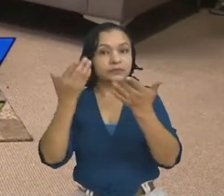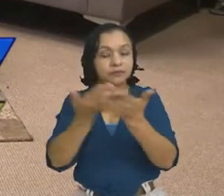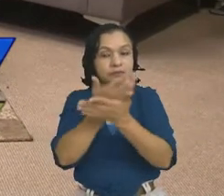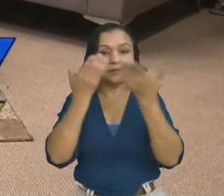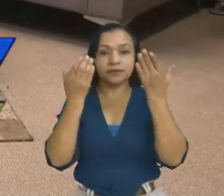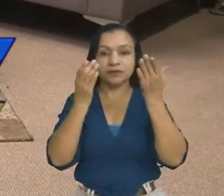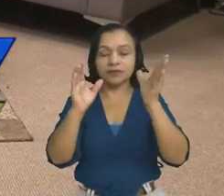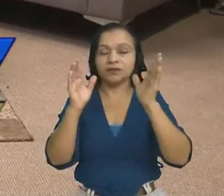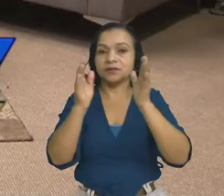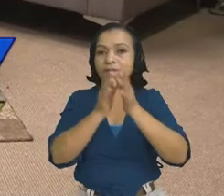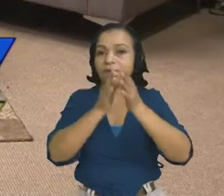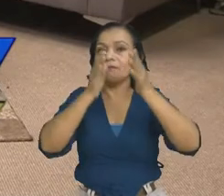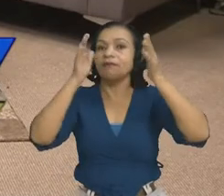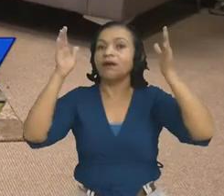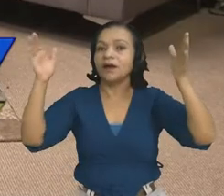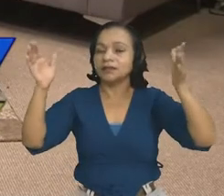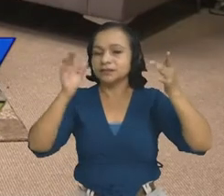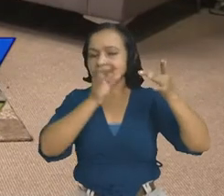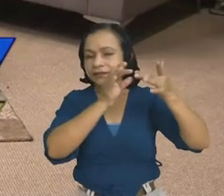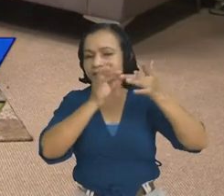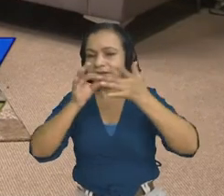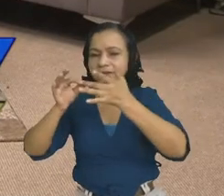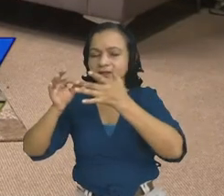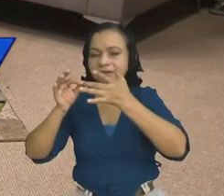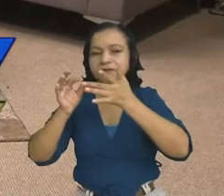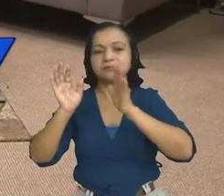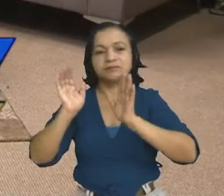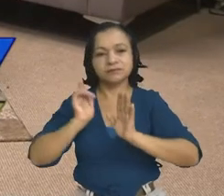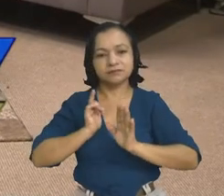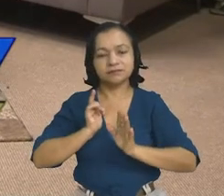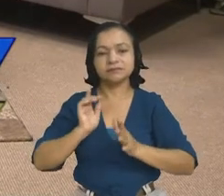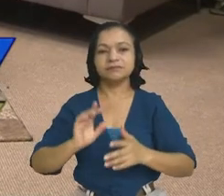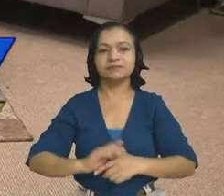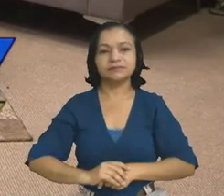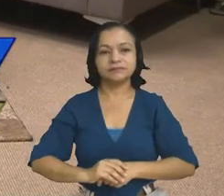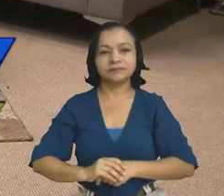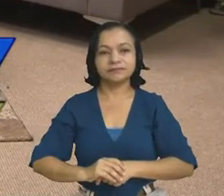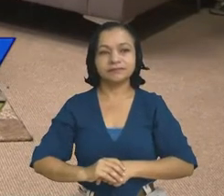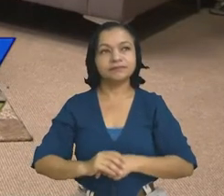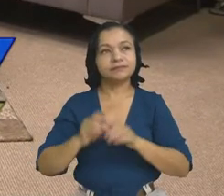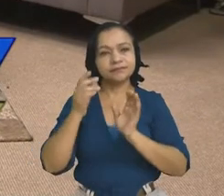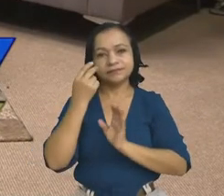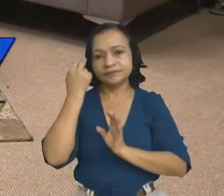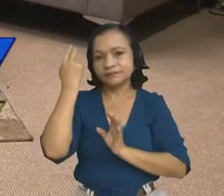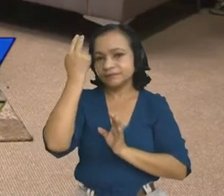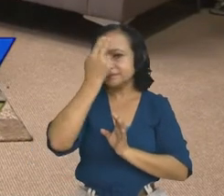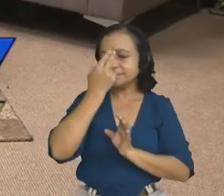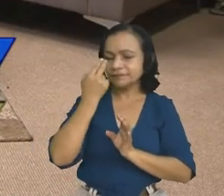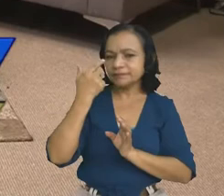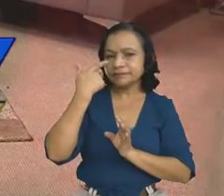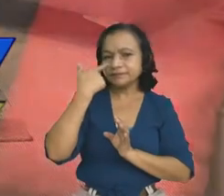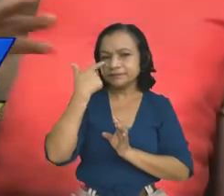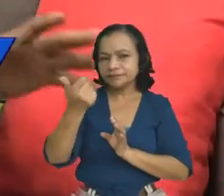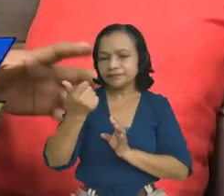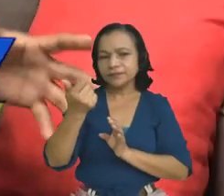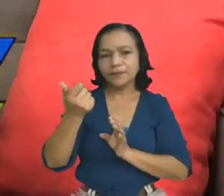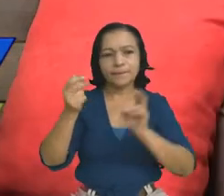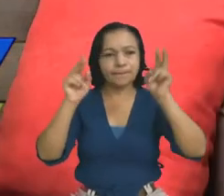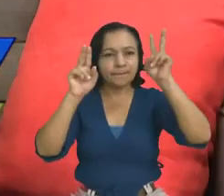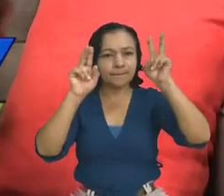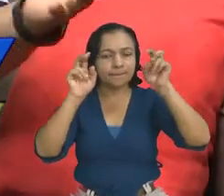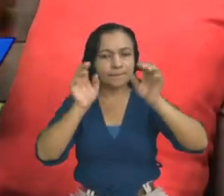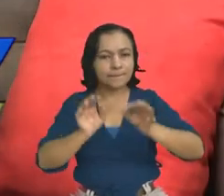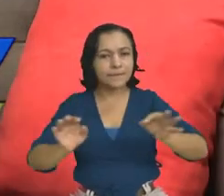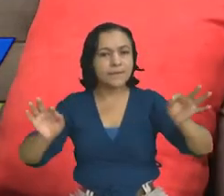y ambientes más amplios y con toda la tecnología moderna que corresponde. Dentro de esa dinámica, pues conocer, ¿no?, un aspecto vital